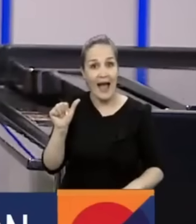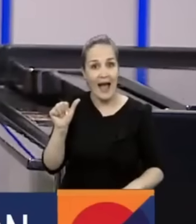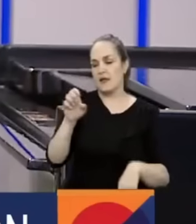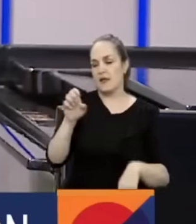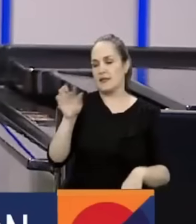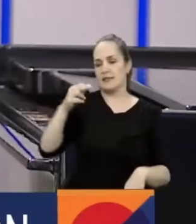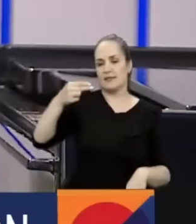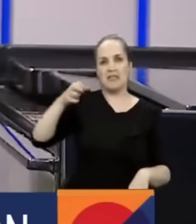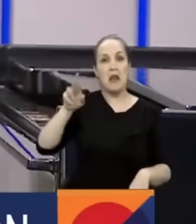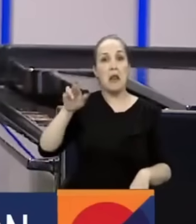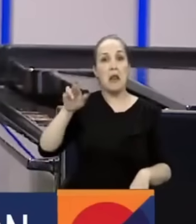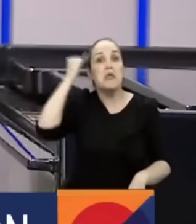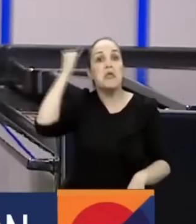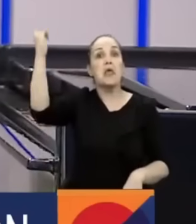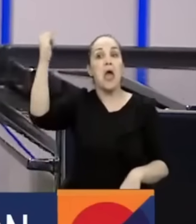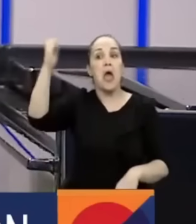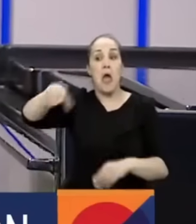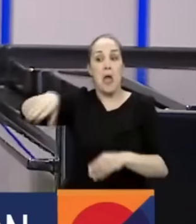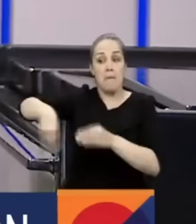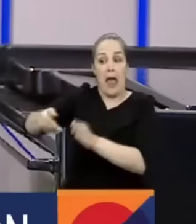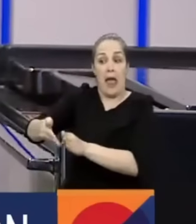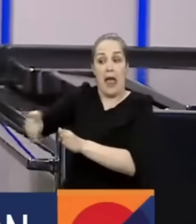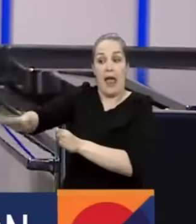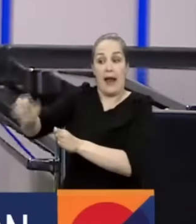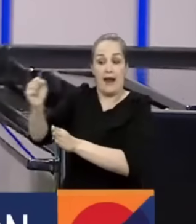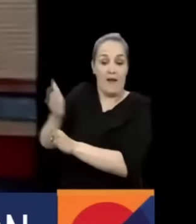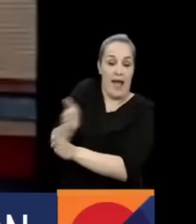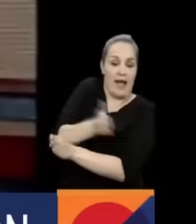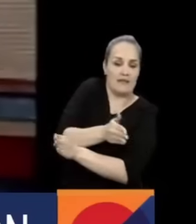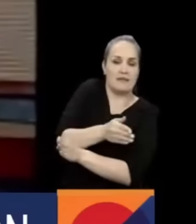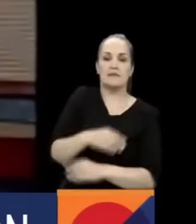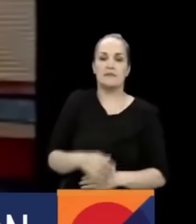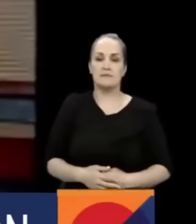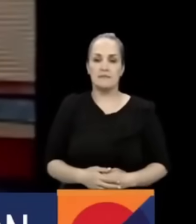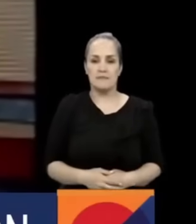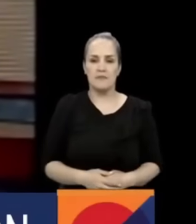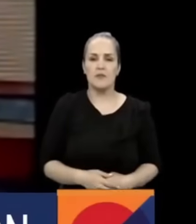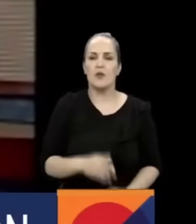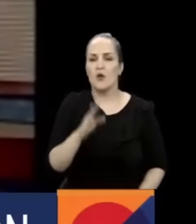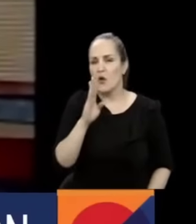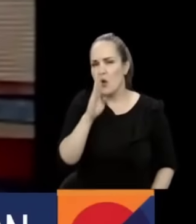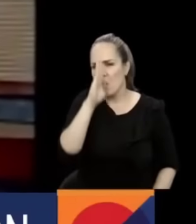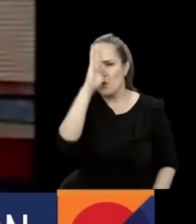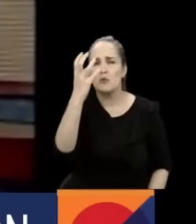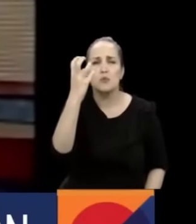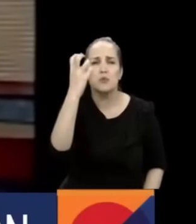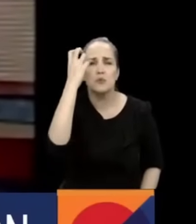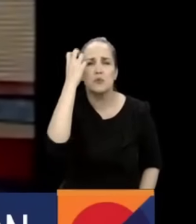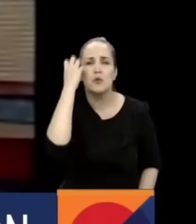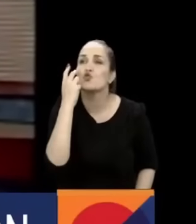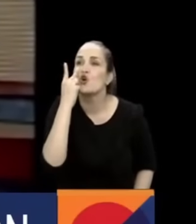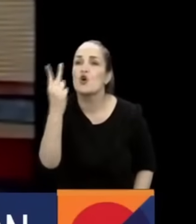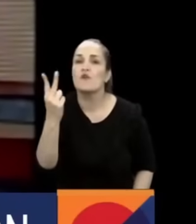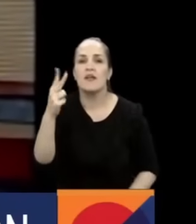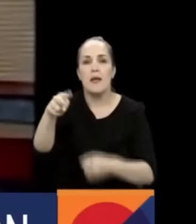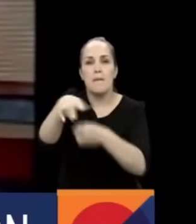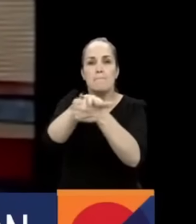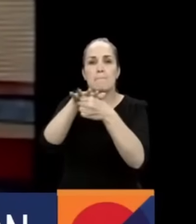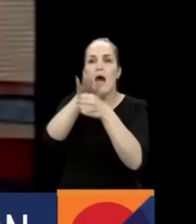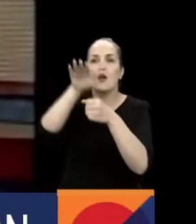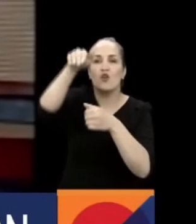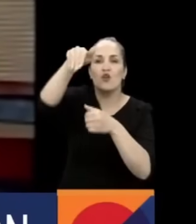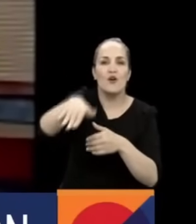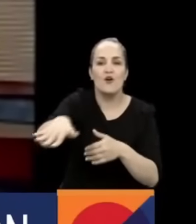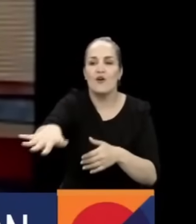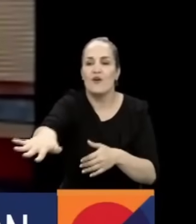se le ocurrió a ella decir: incorporemos a las celebraciones del carnaval la Guacherna. Fue una costumbre muy vieja que yo vi en el barrio Bajo cuando estaba